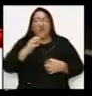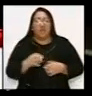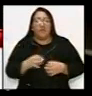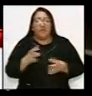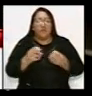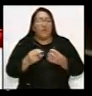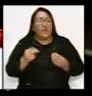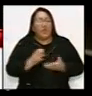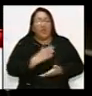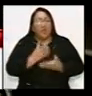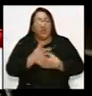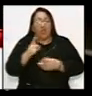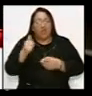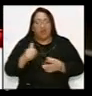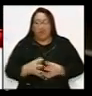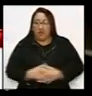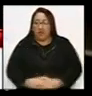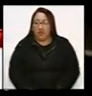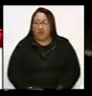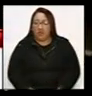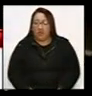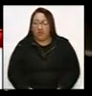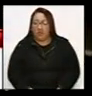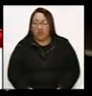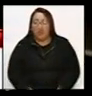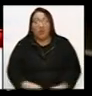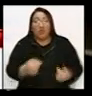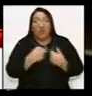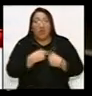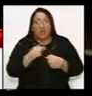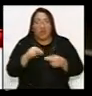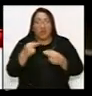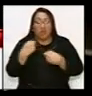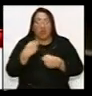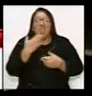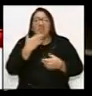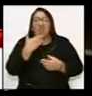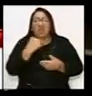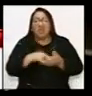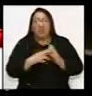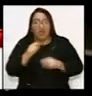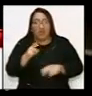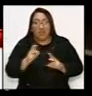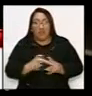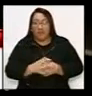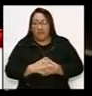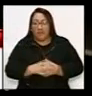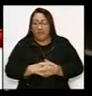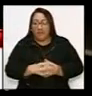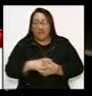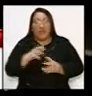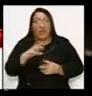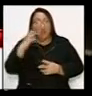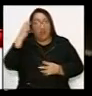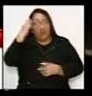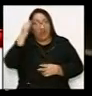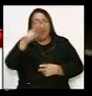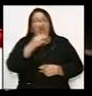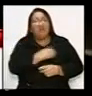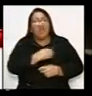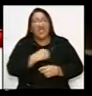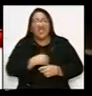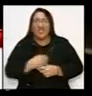montón de hechos irregulares. Y el titular de esa responsabilidad, que en este caso es política, es del